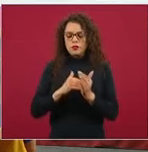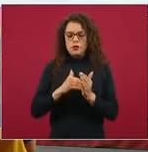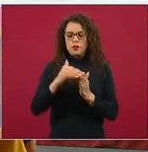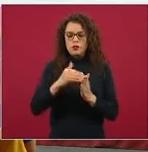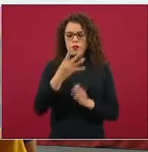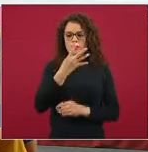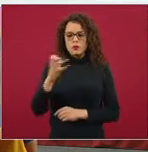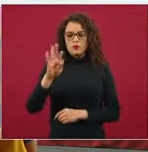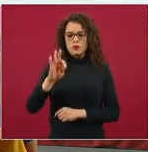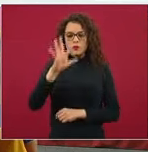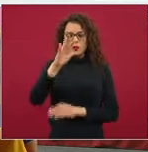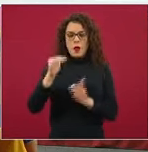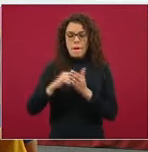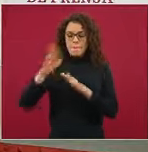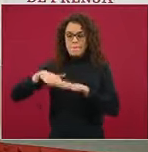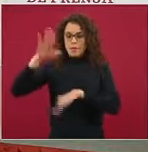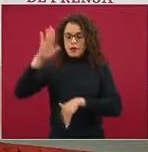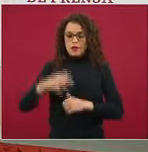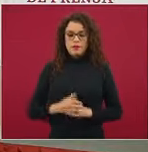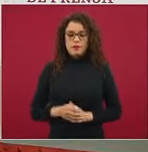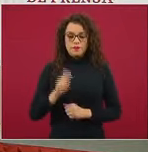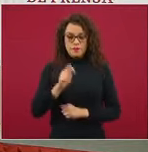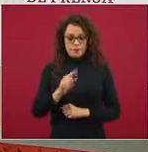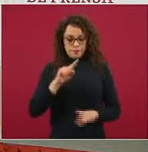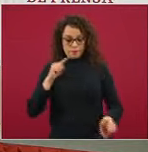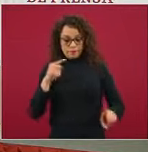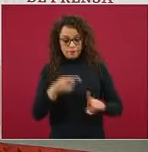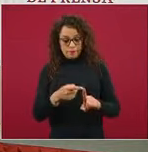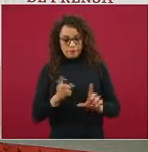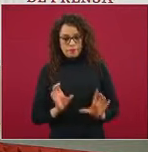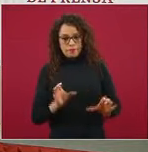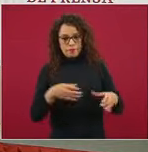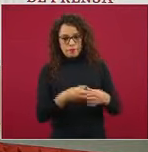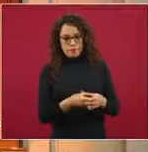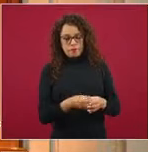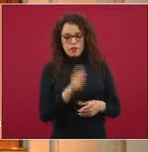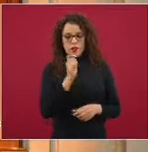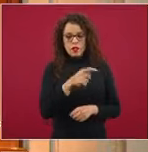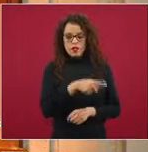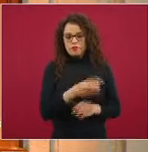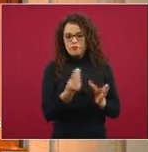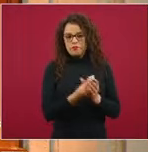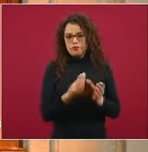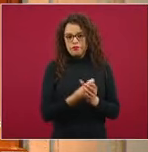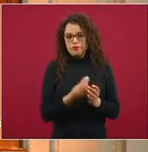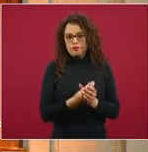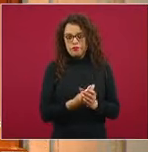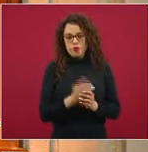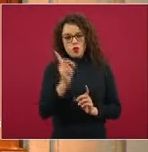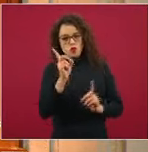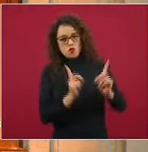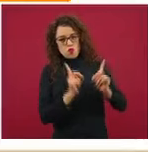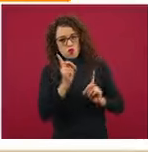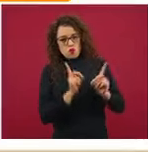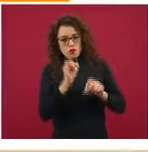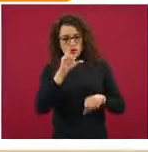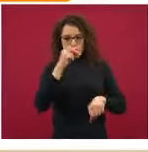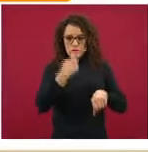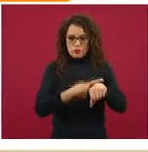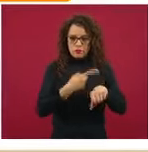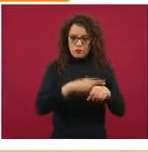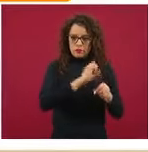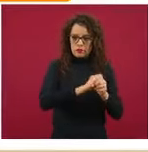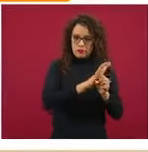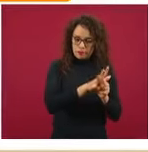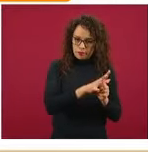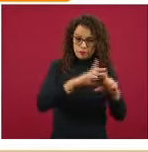2.445.000 las personas clasificadas como casos sospechosos en todo el territorio nacional, y que por lo tanto han